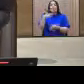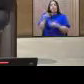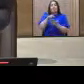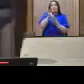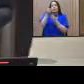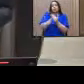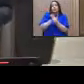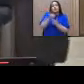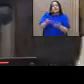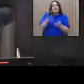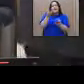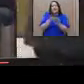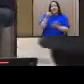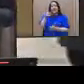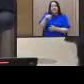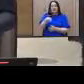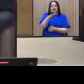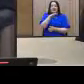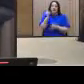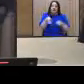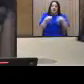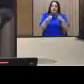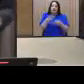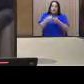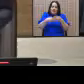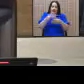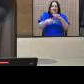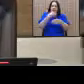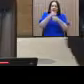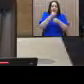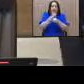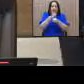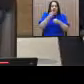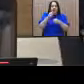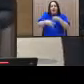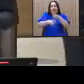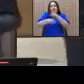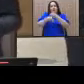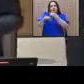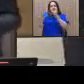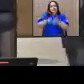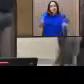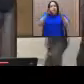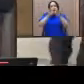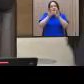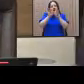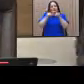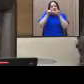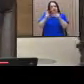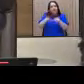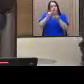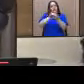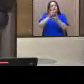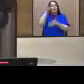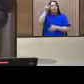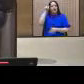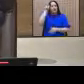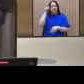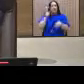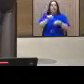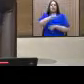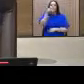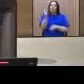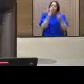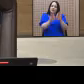aquí, que le demos trámite, que hagamos los aportes que consideren, pero que caminemos con esa lógica. Otro